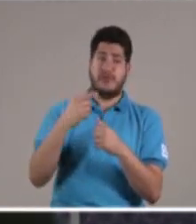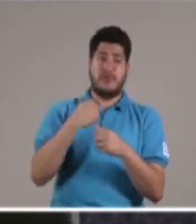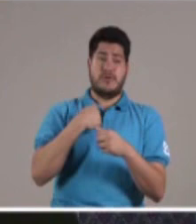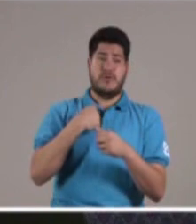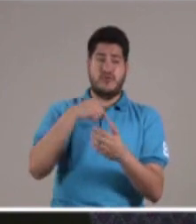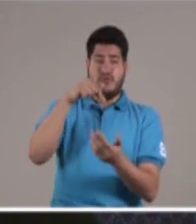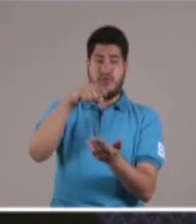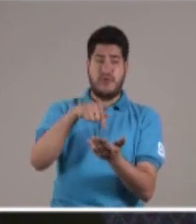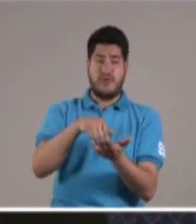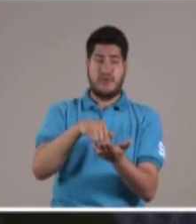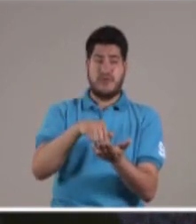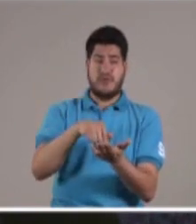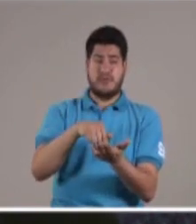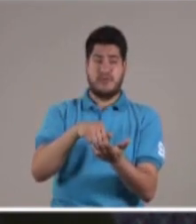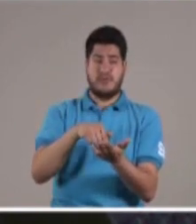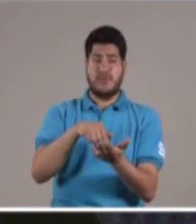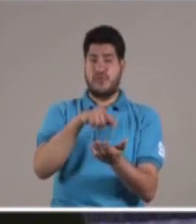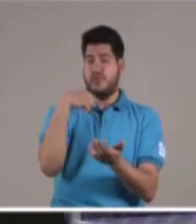todas se